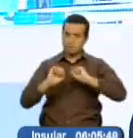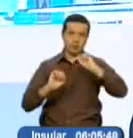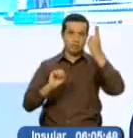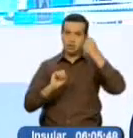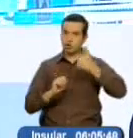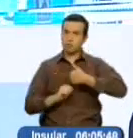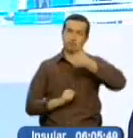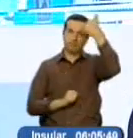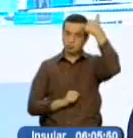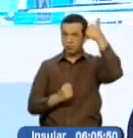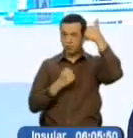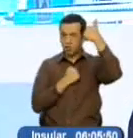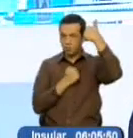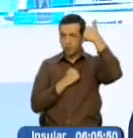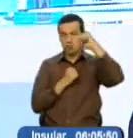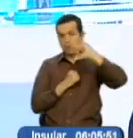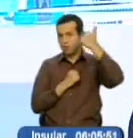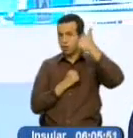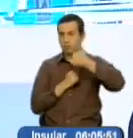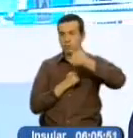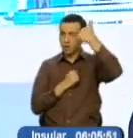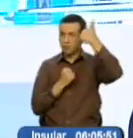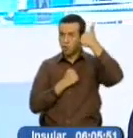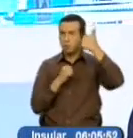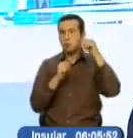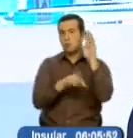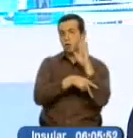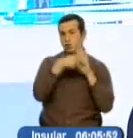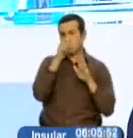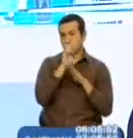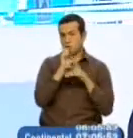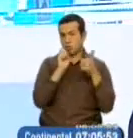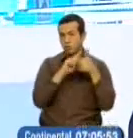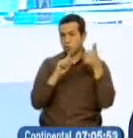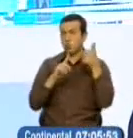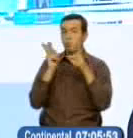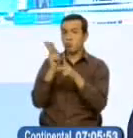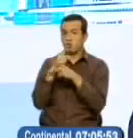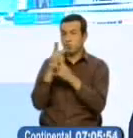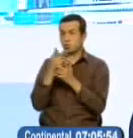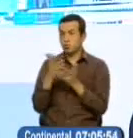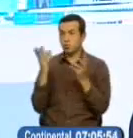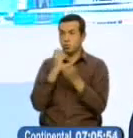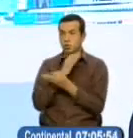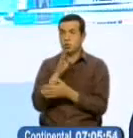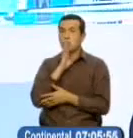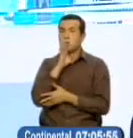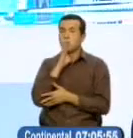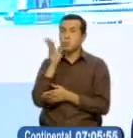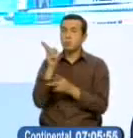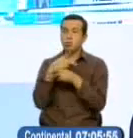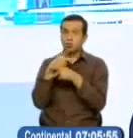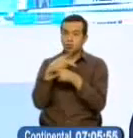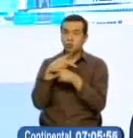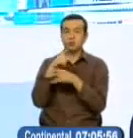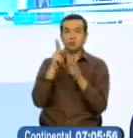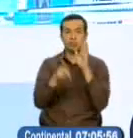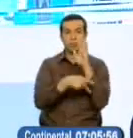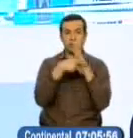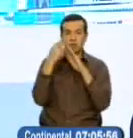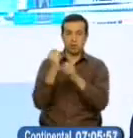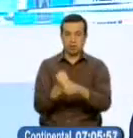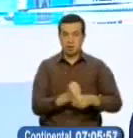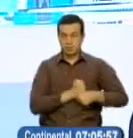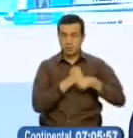los campos, de tal forma que la producción será reportada como producción de